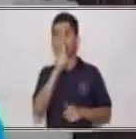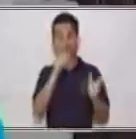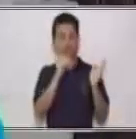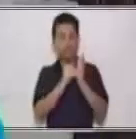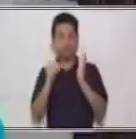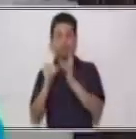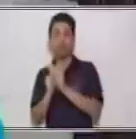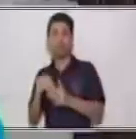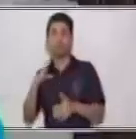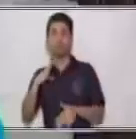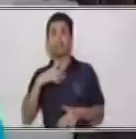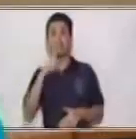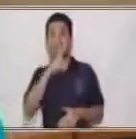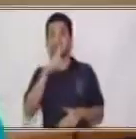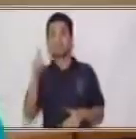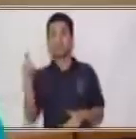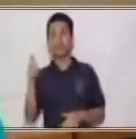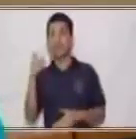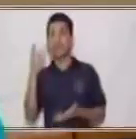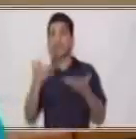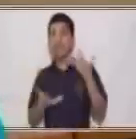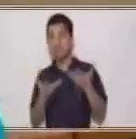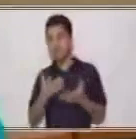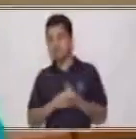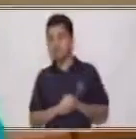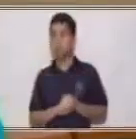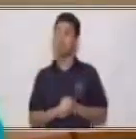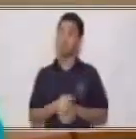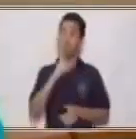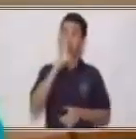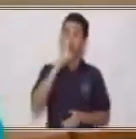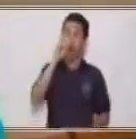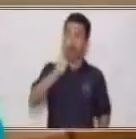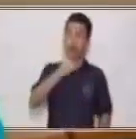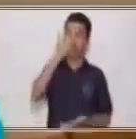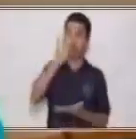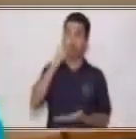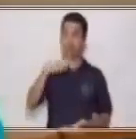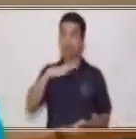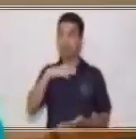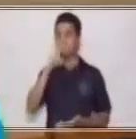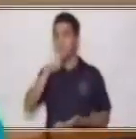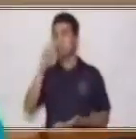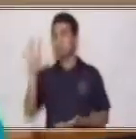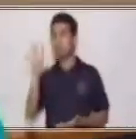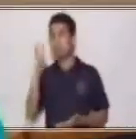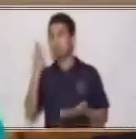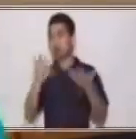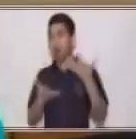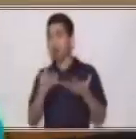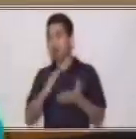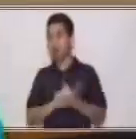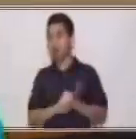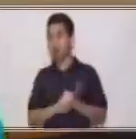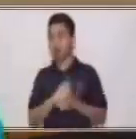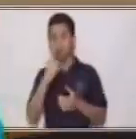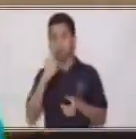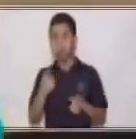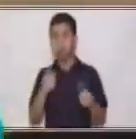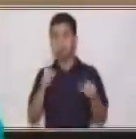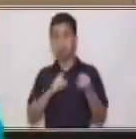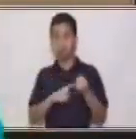100 libras. Y dice que una arroba tiene 25 libras. Entonces diríamos 25